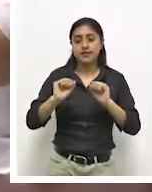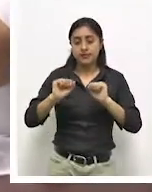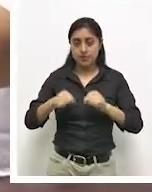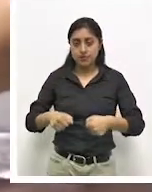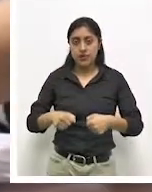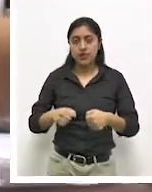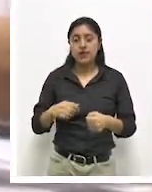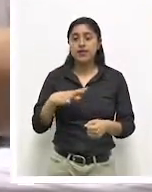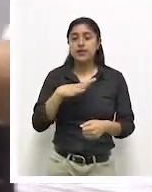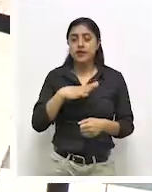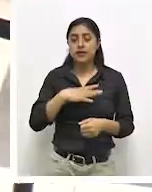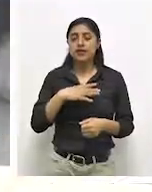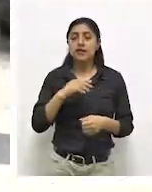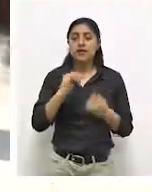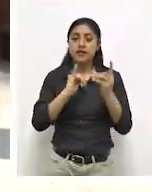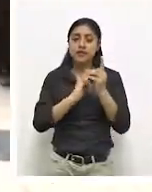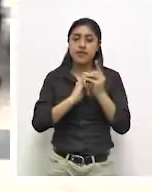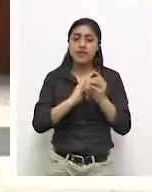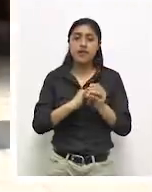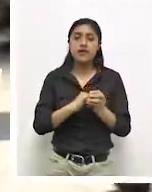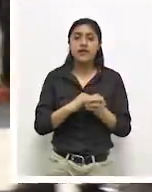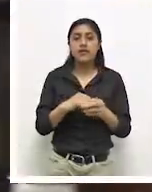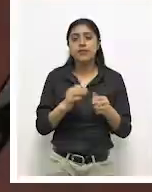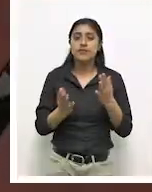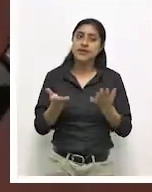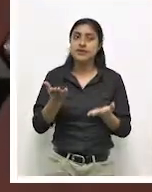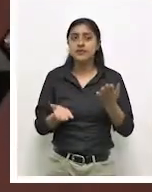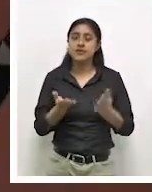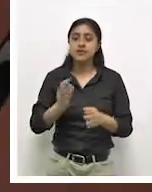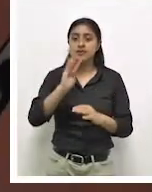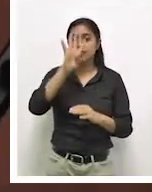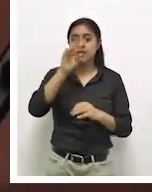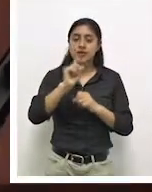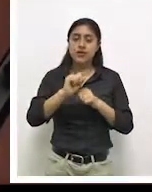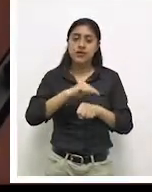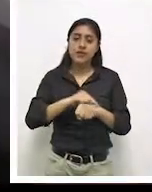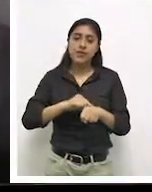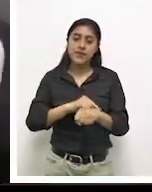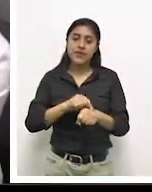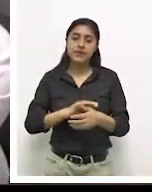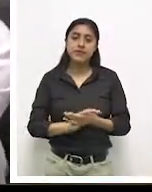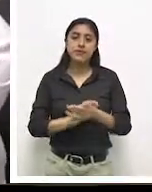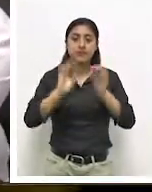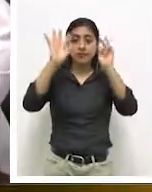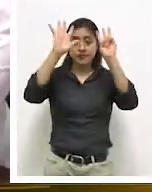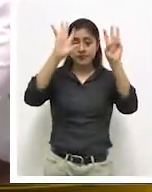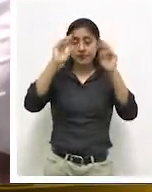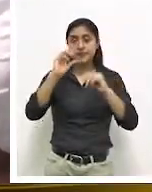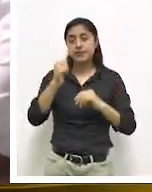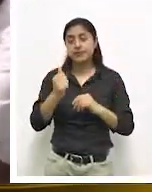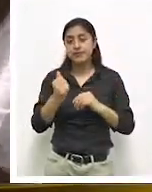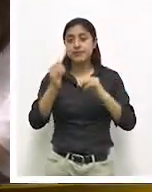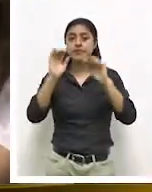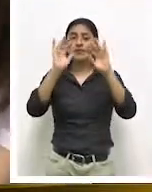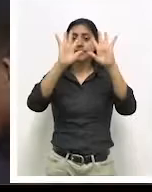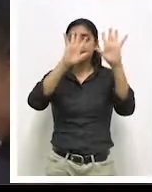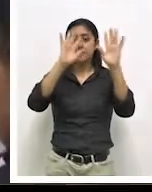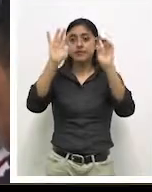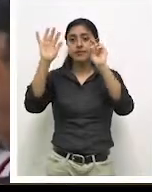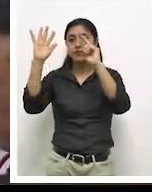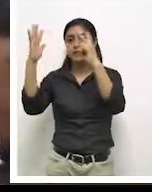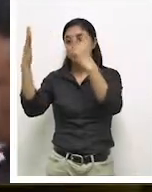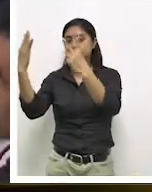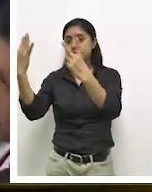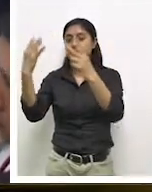en un aproximado de 4 horas. Desde las 8 de la mañana y hasta las 14:45 horas, los guatemaltecos pueden llegar